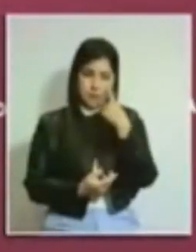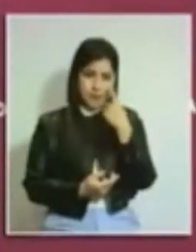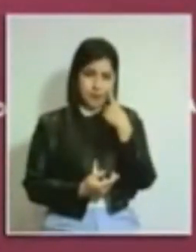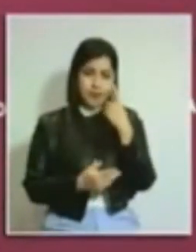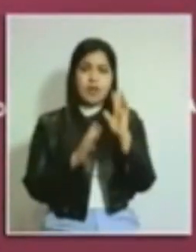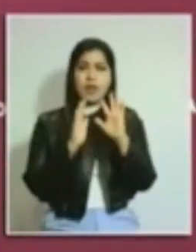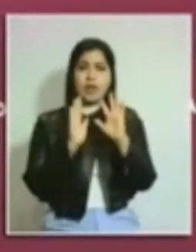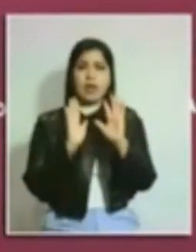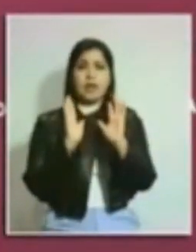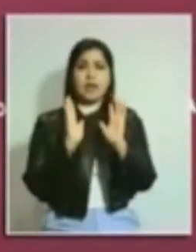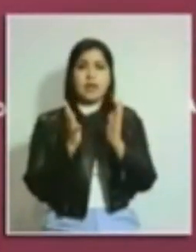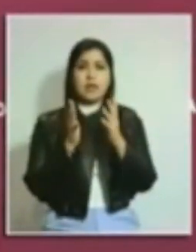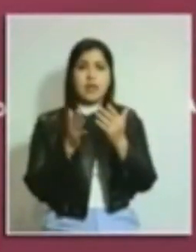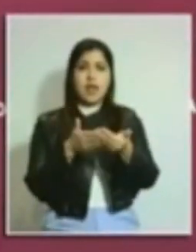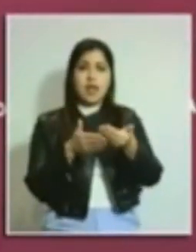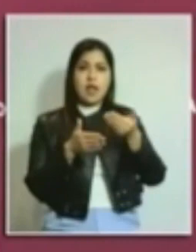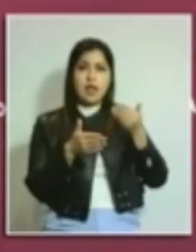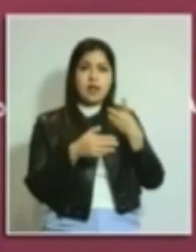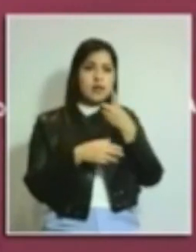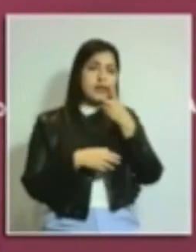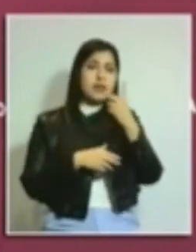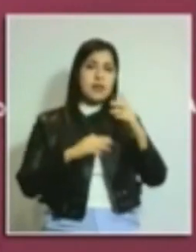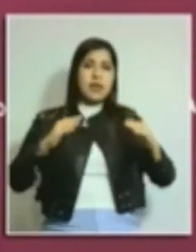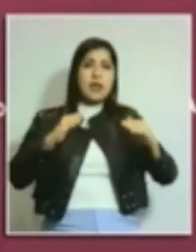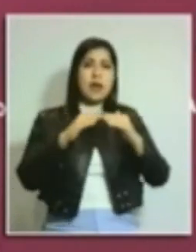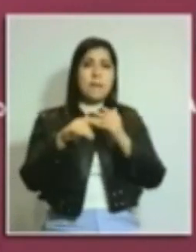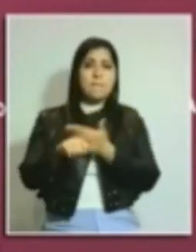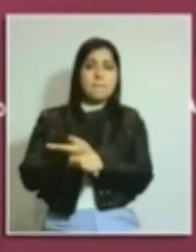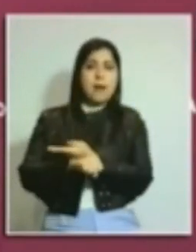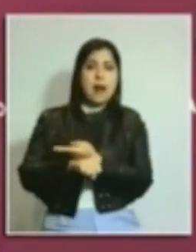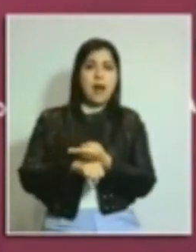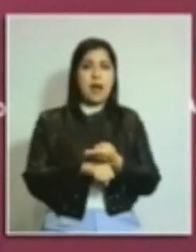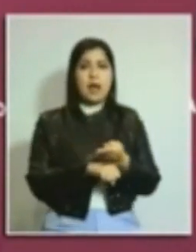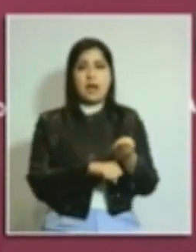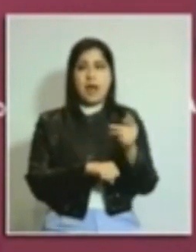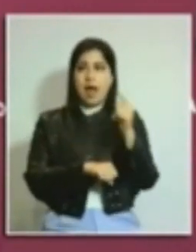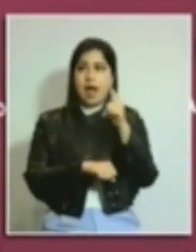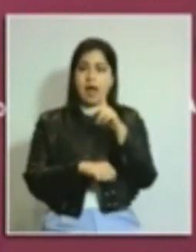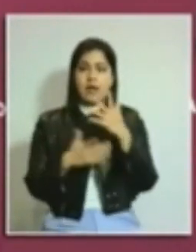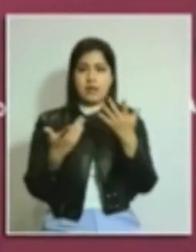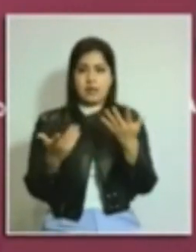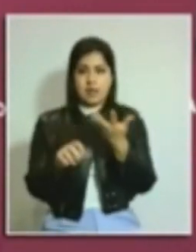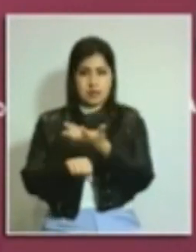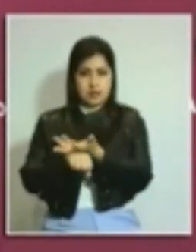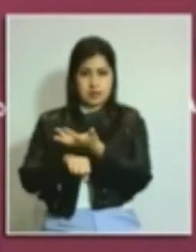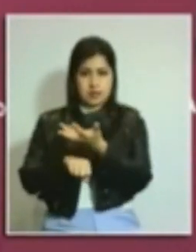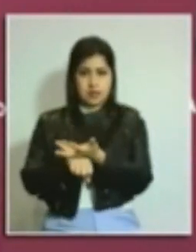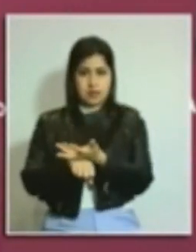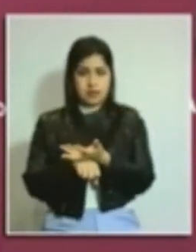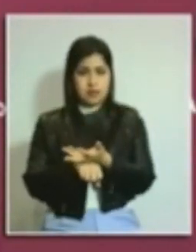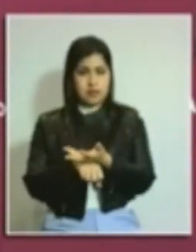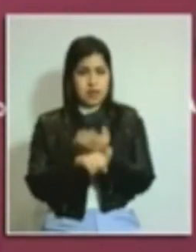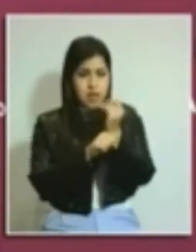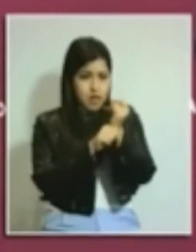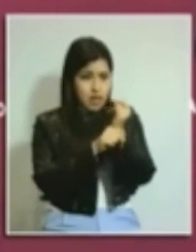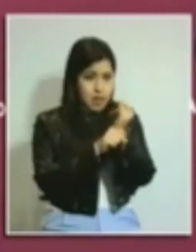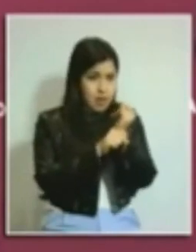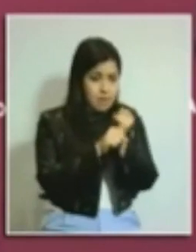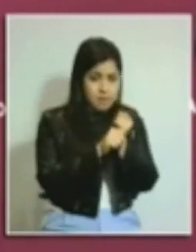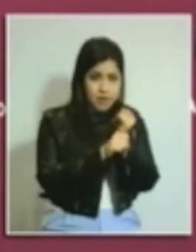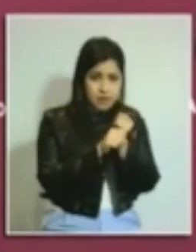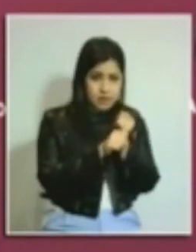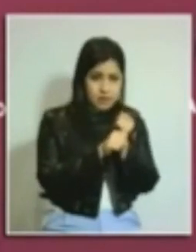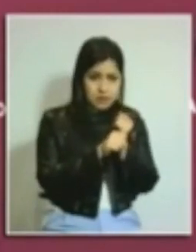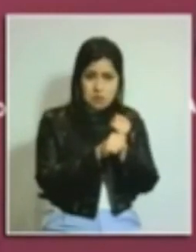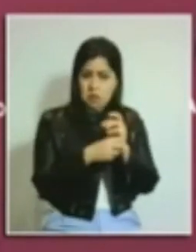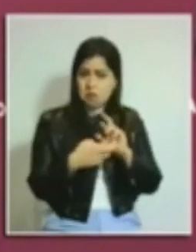ninguna investigación en contra del presidente Andrés Manuel López Obrador. ¿Y qué voz más autorizada hay